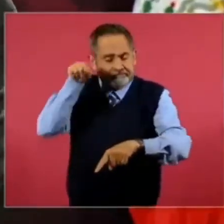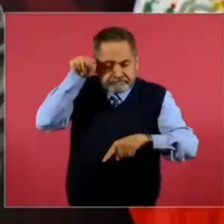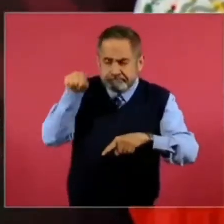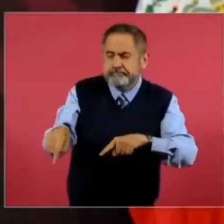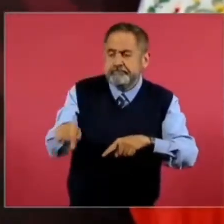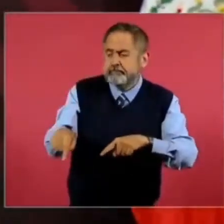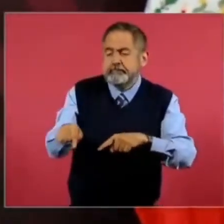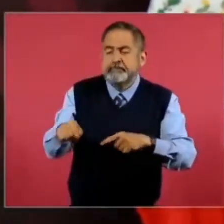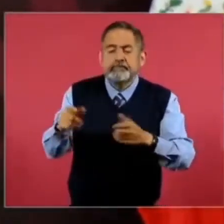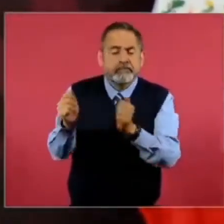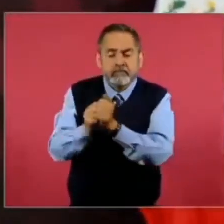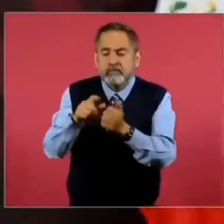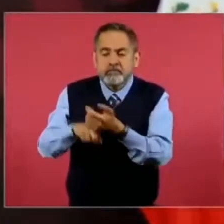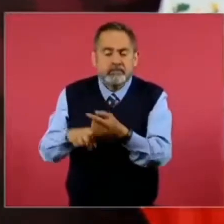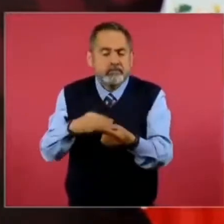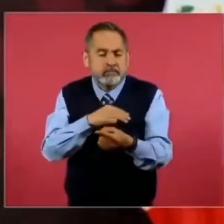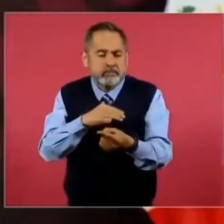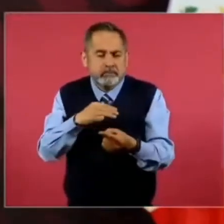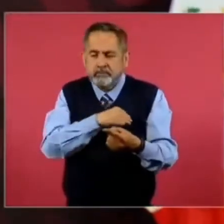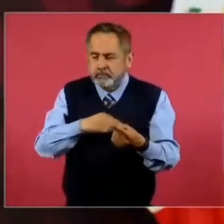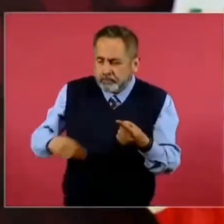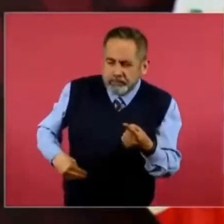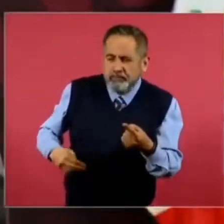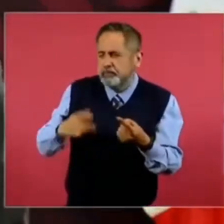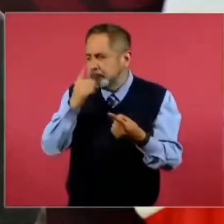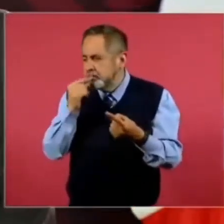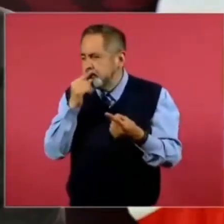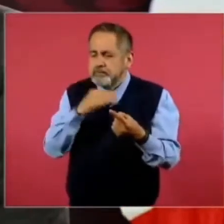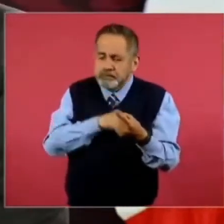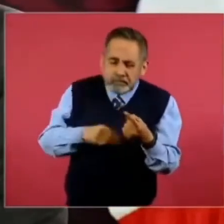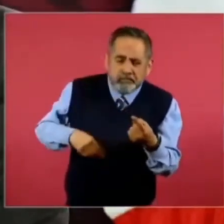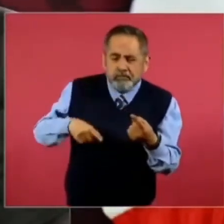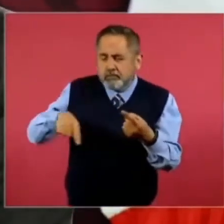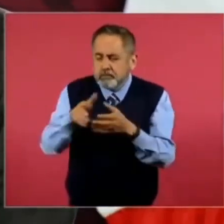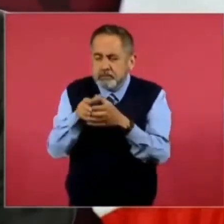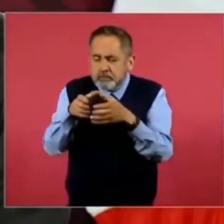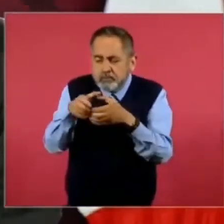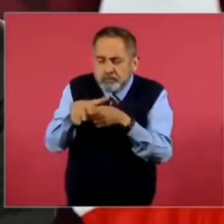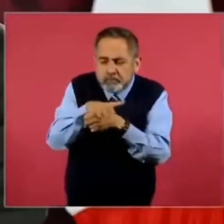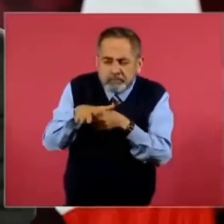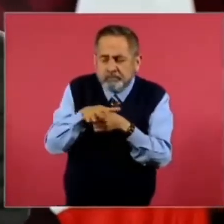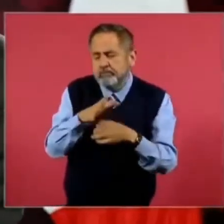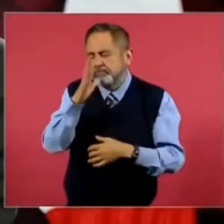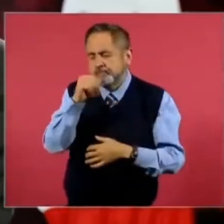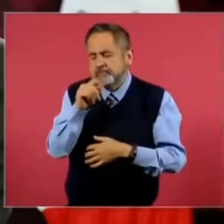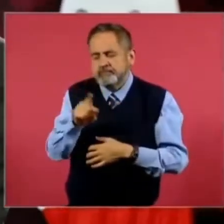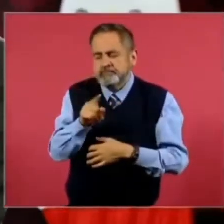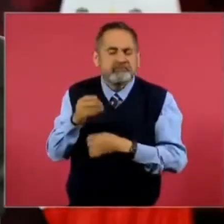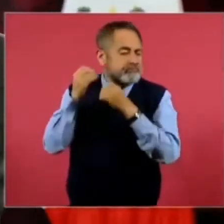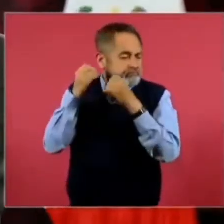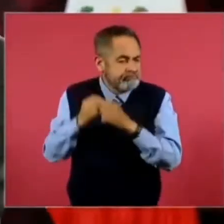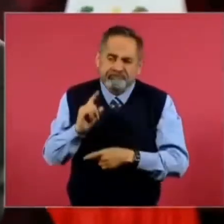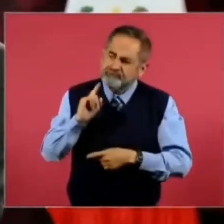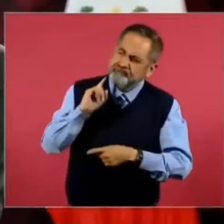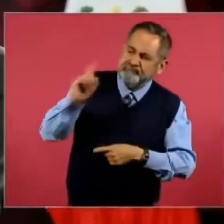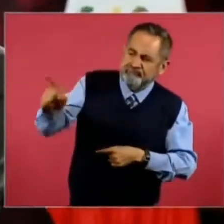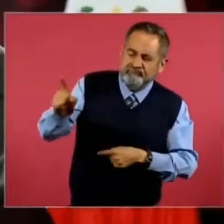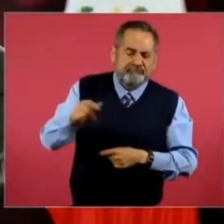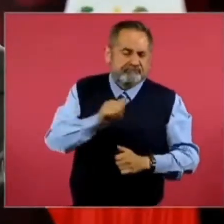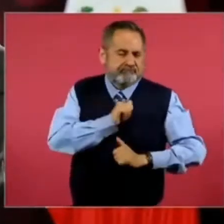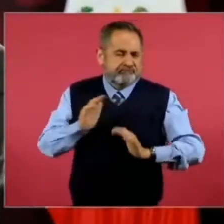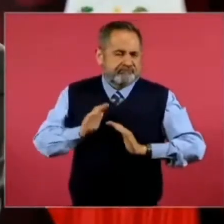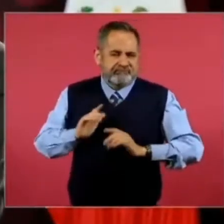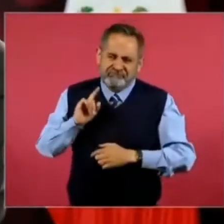consumado, palabras más, palabras menos, por las policías locales, ni por las